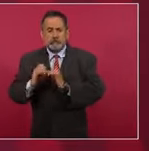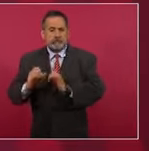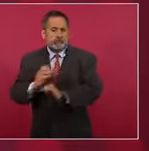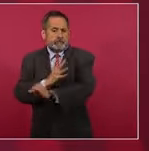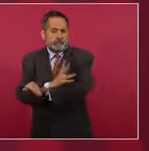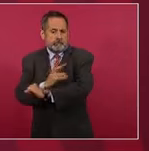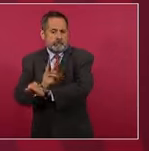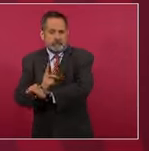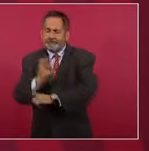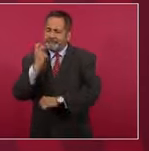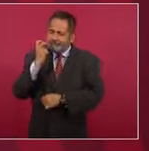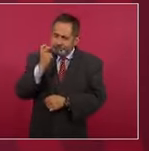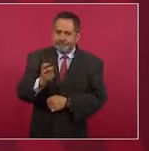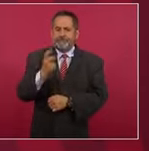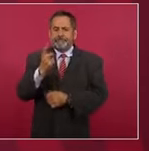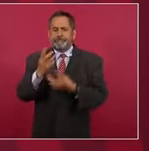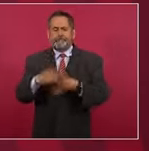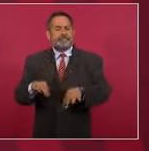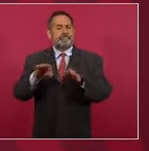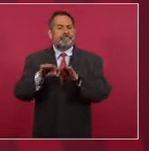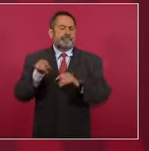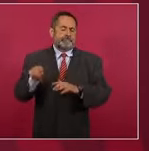Eso es lo más importante.